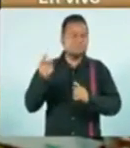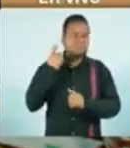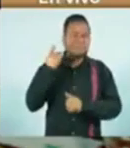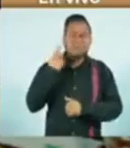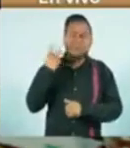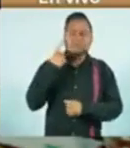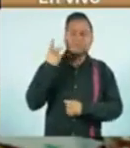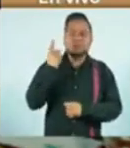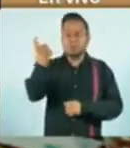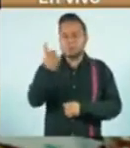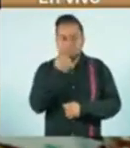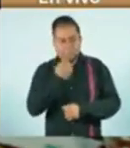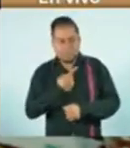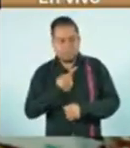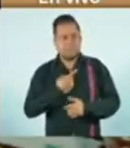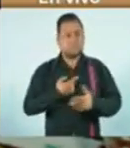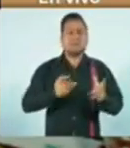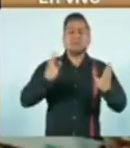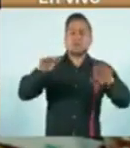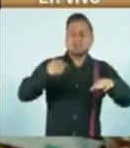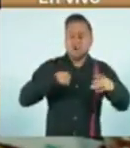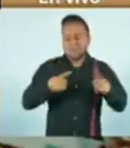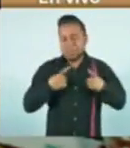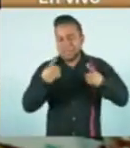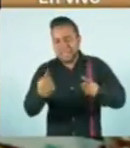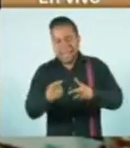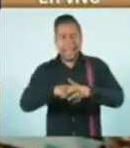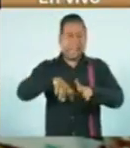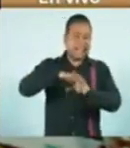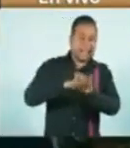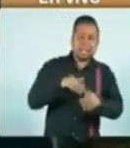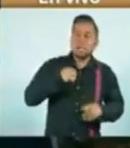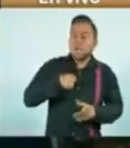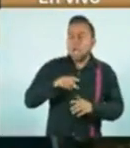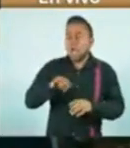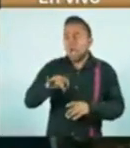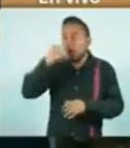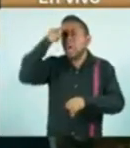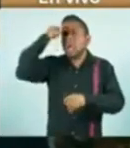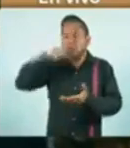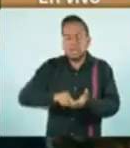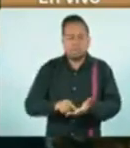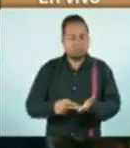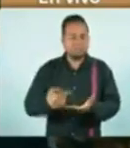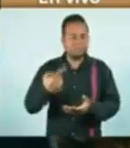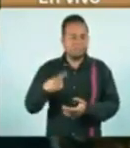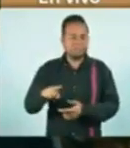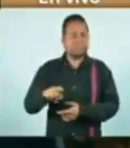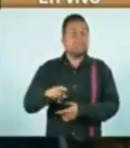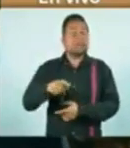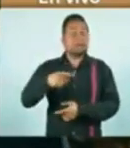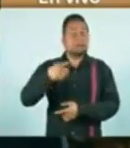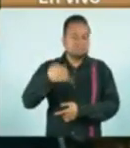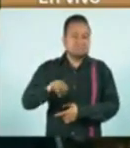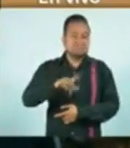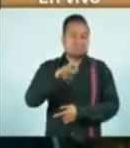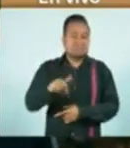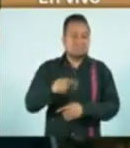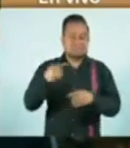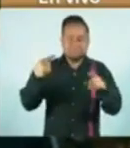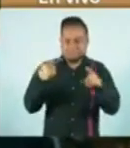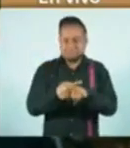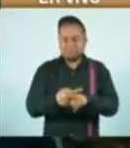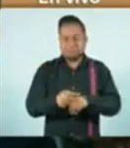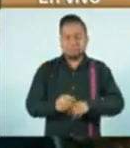vienen muchos y dicen, no, nosotros le vamos a dar, que esto, y uno se lo cree. Porque ves esperanza en los ojos de la gente y